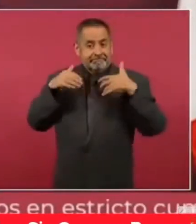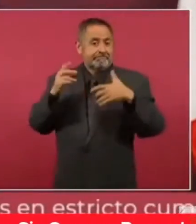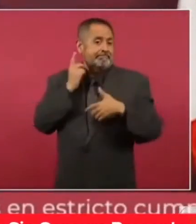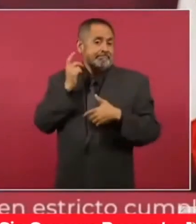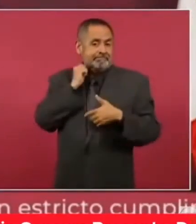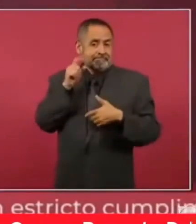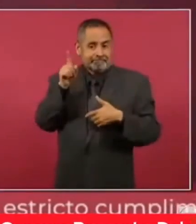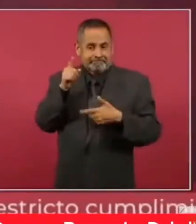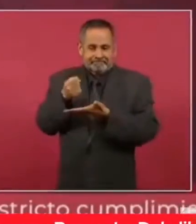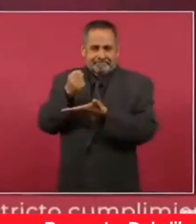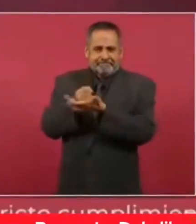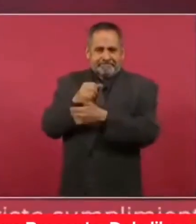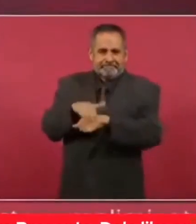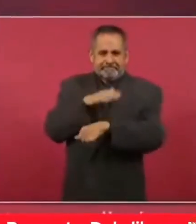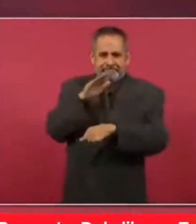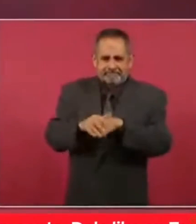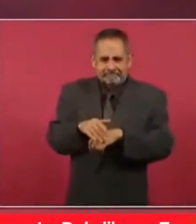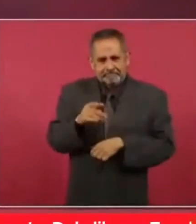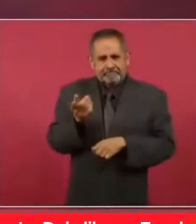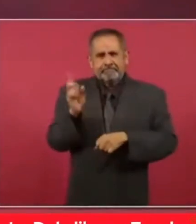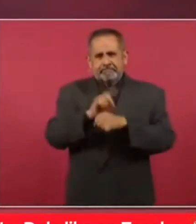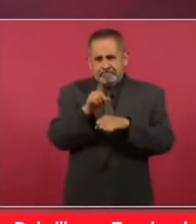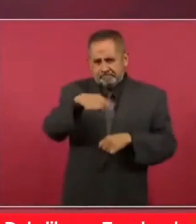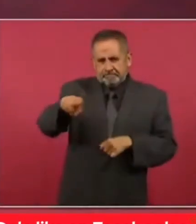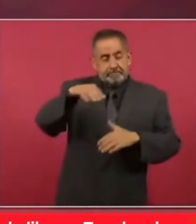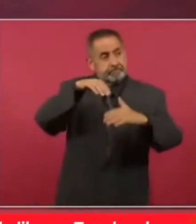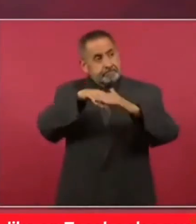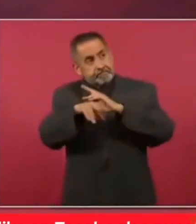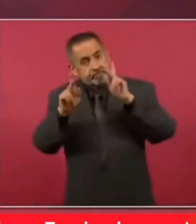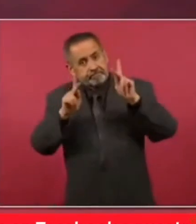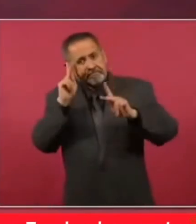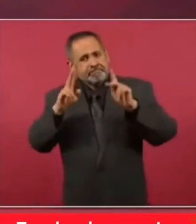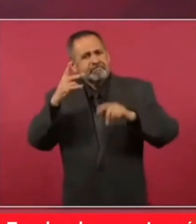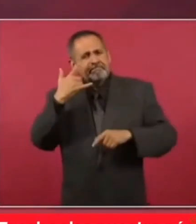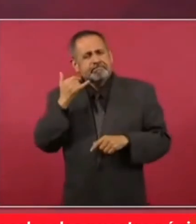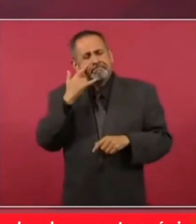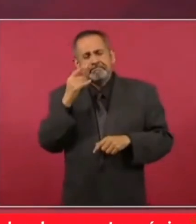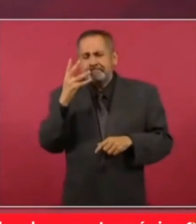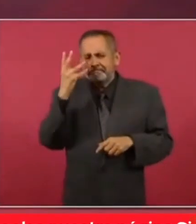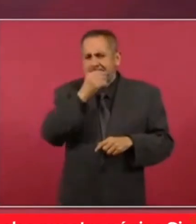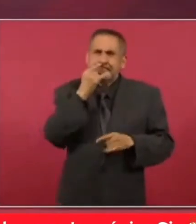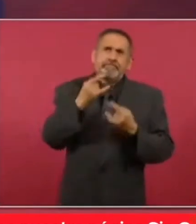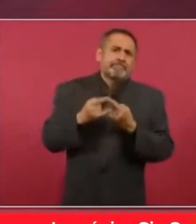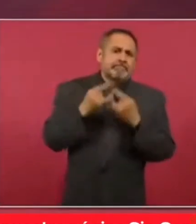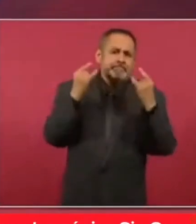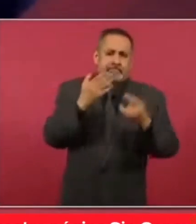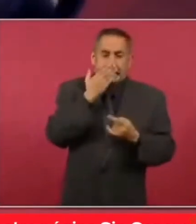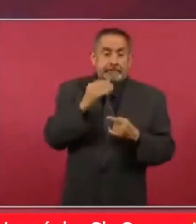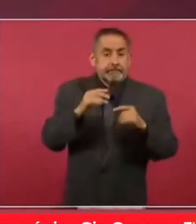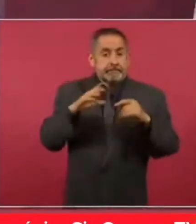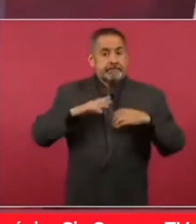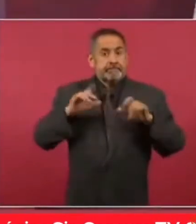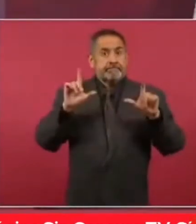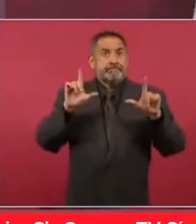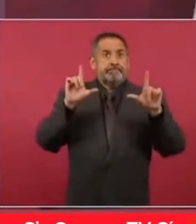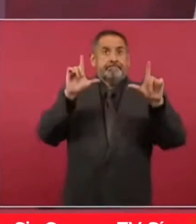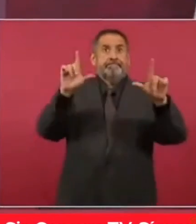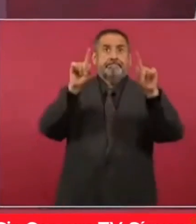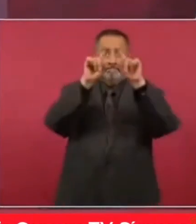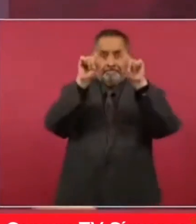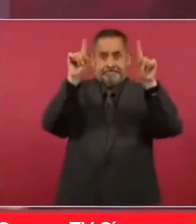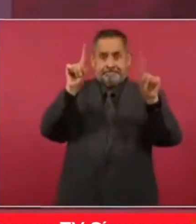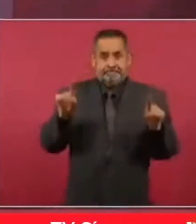legislativo Ahí les invito a que vayan a visitar ese recinto que es histórico y hay una placa